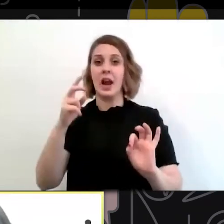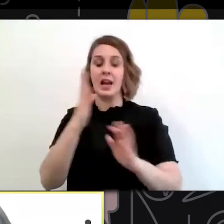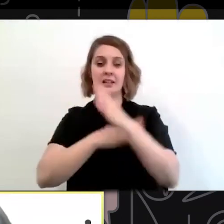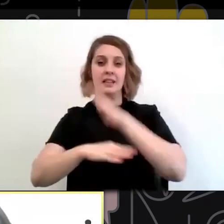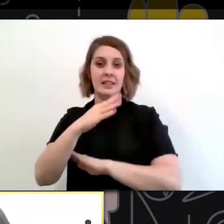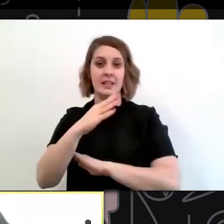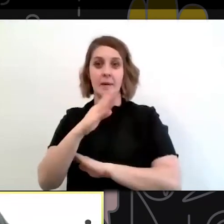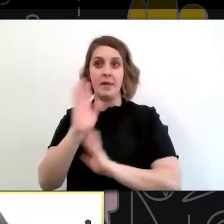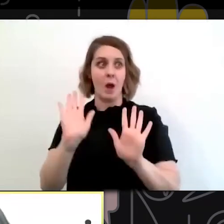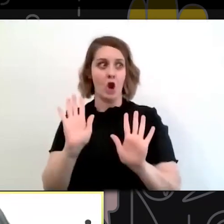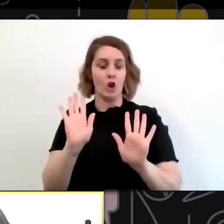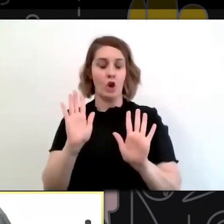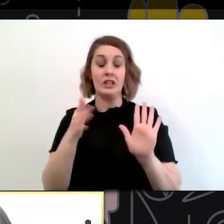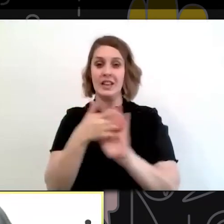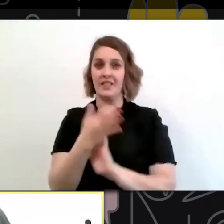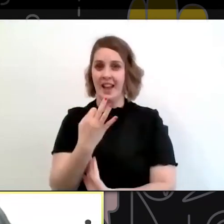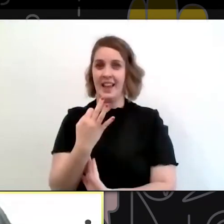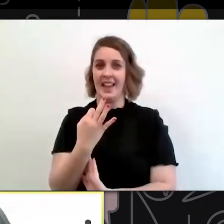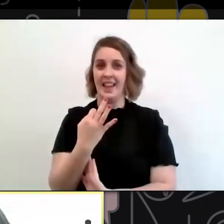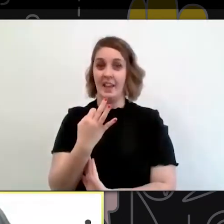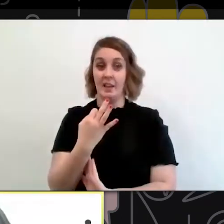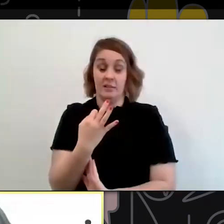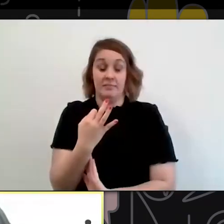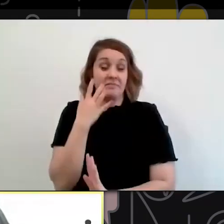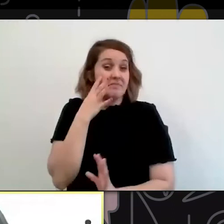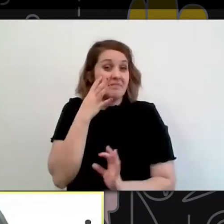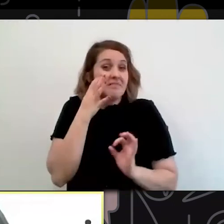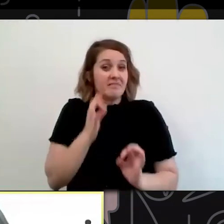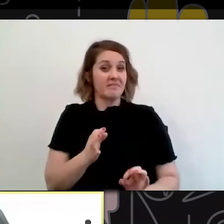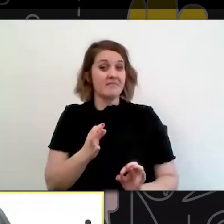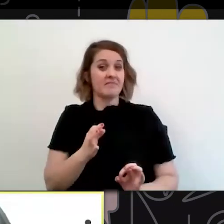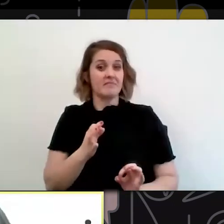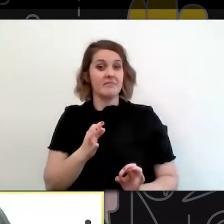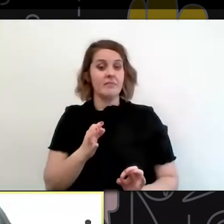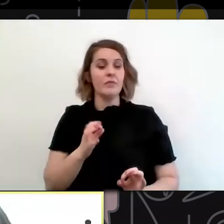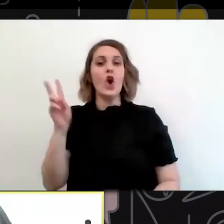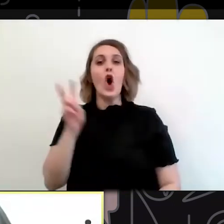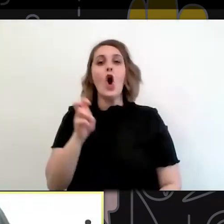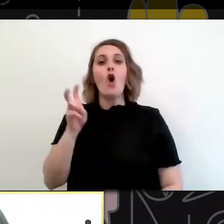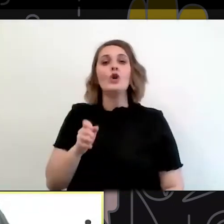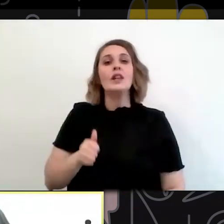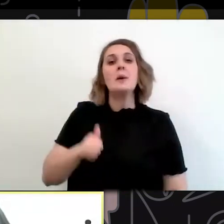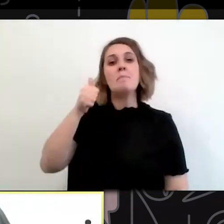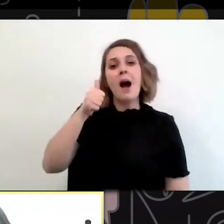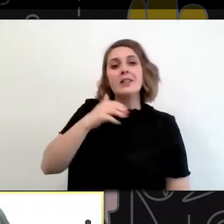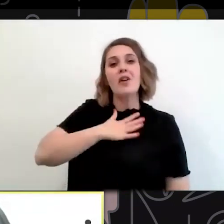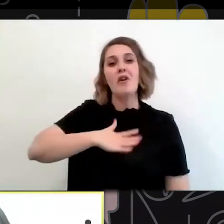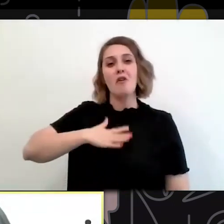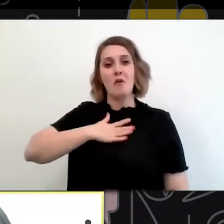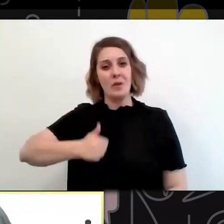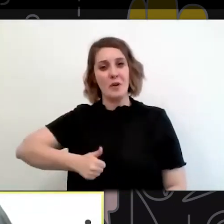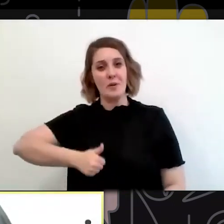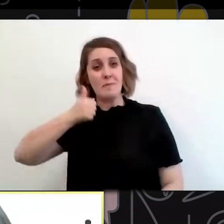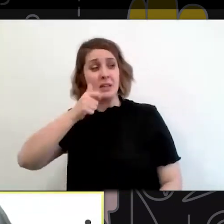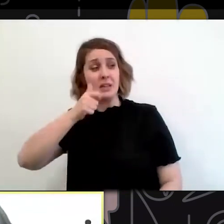discapacidad, sino que lo que se trata es que realmente sea más útil y más cómodo y que sirva para